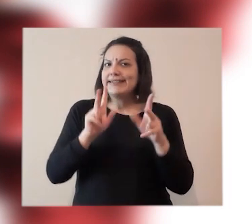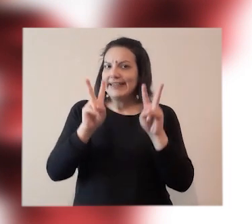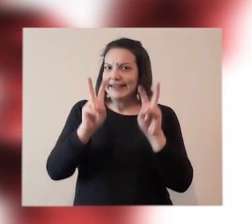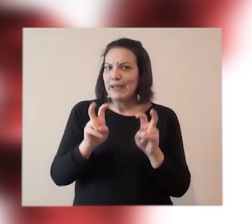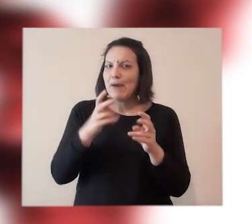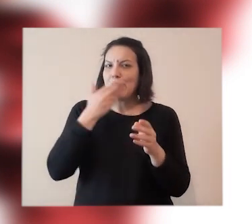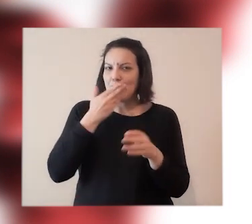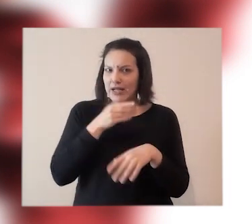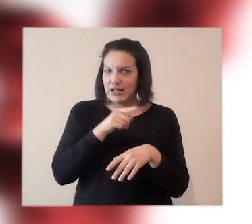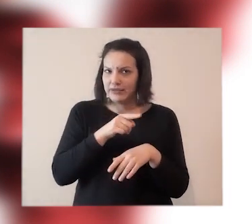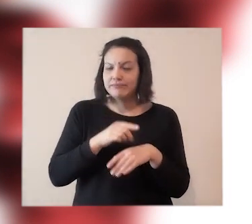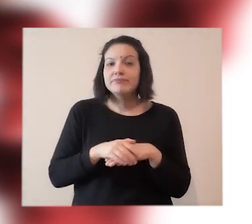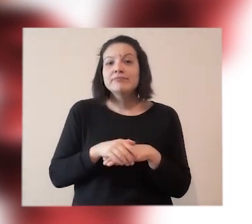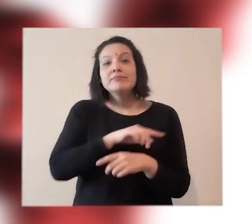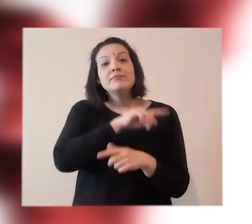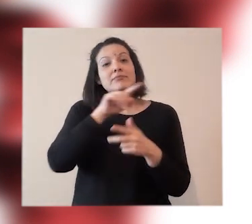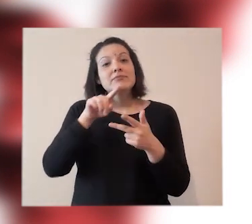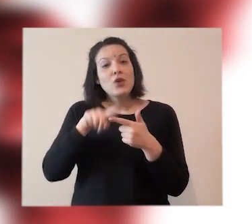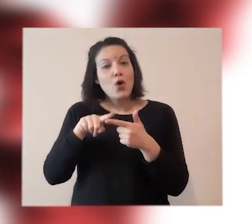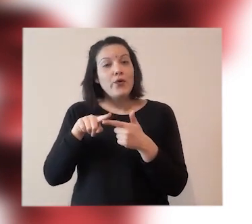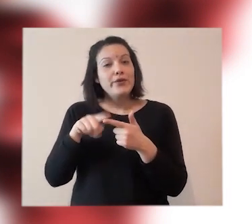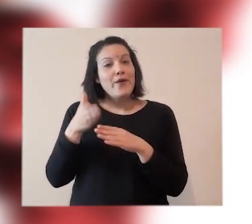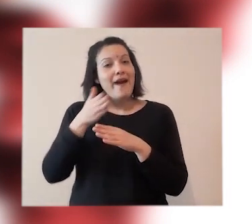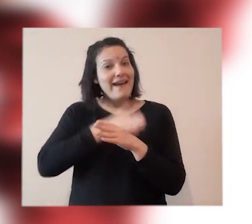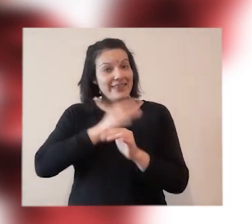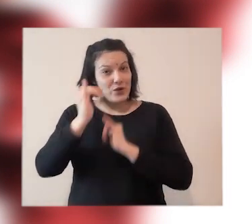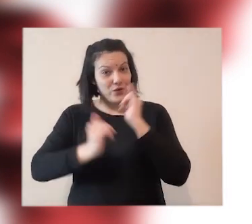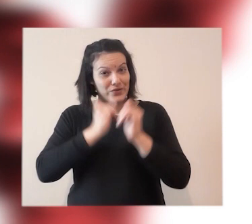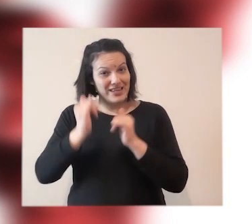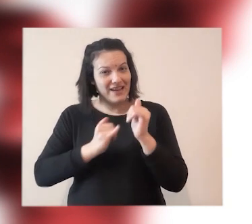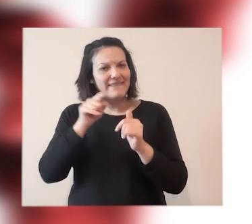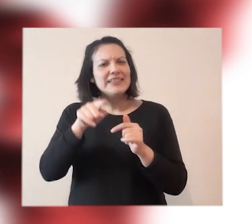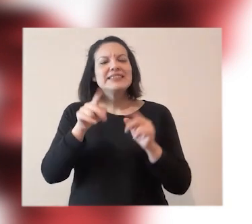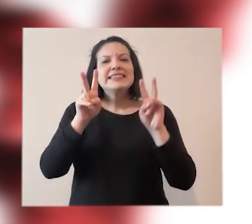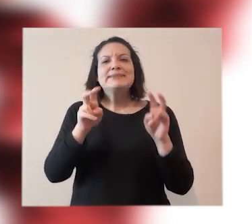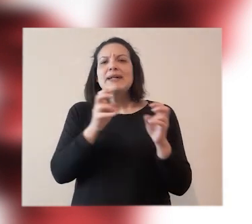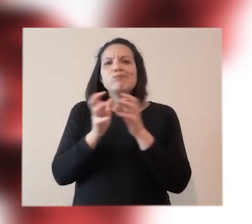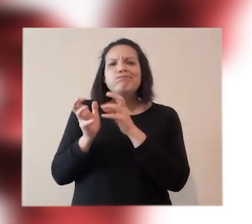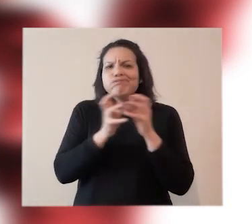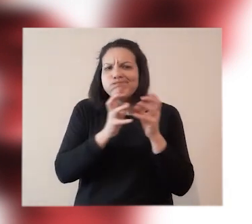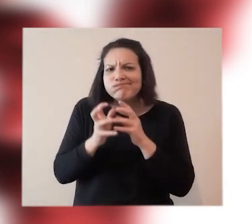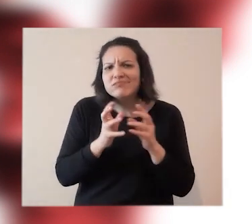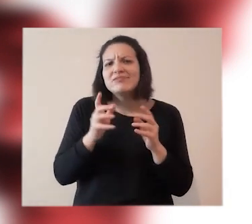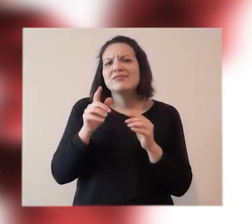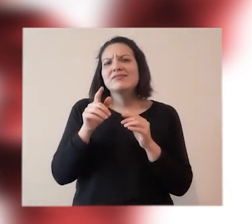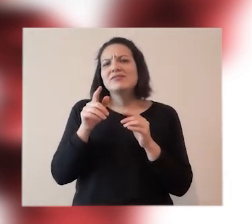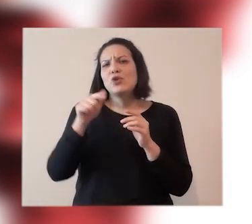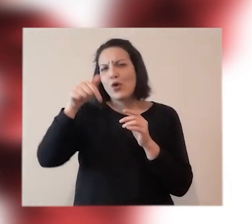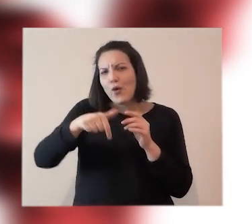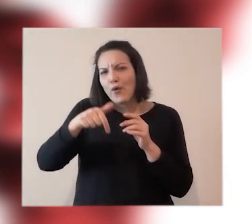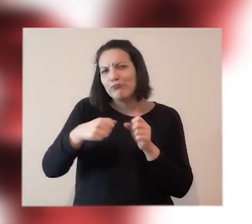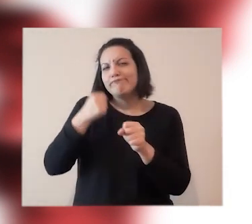al papel. Y lo otro, como les mencionaba anteriormente, es esta gran discusión que se ha generado y hoy día sigue